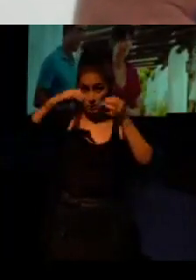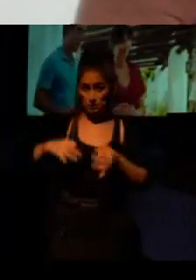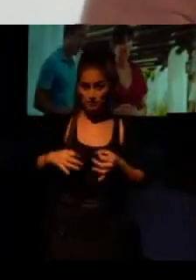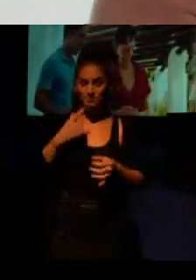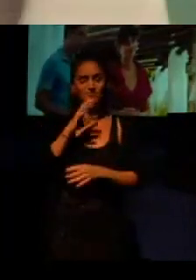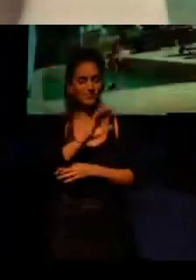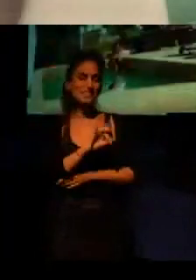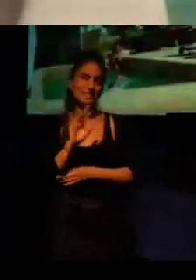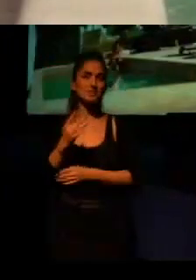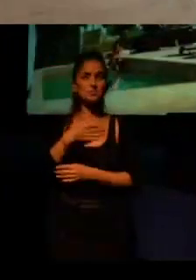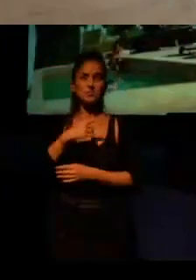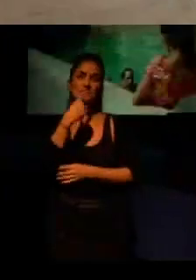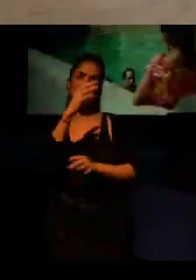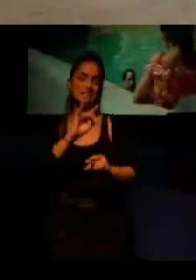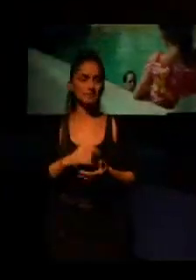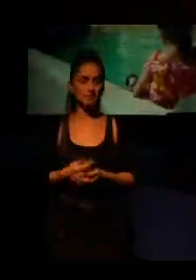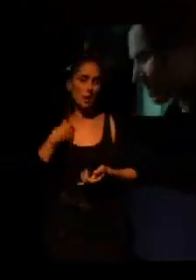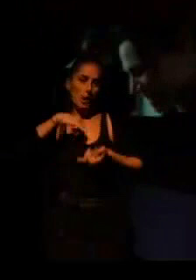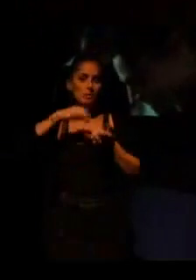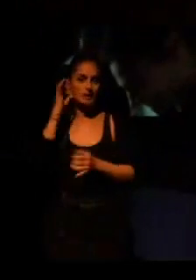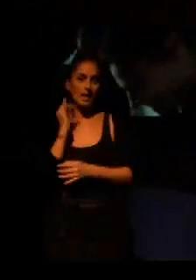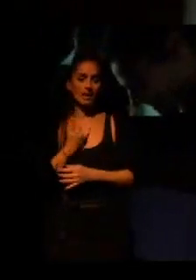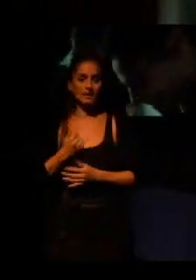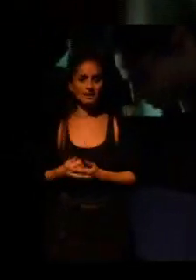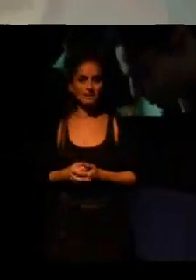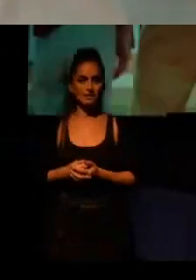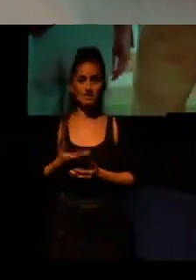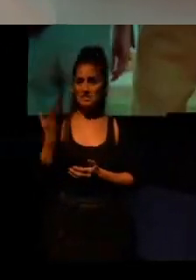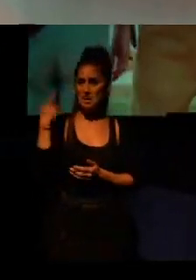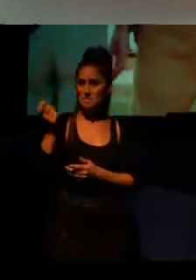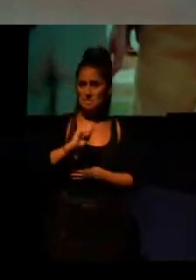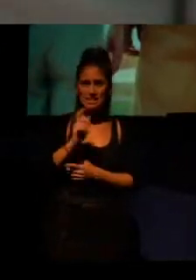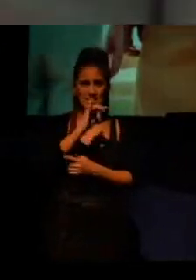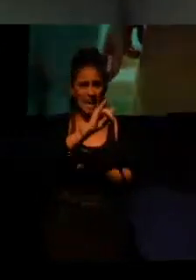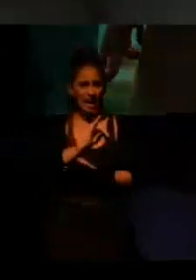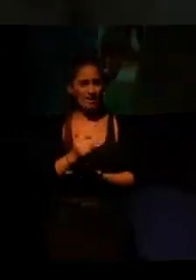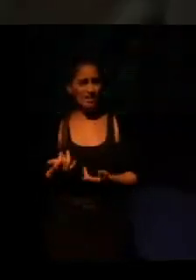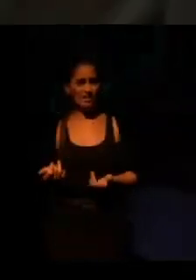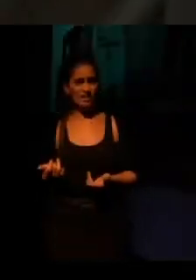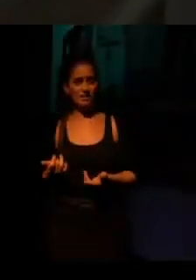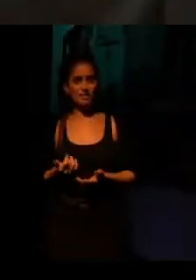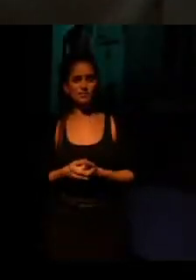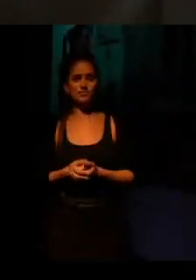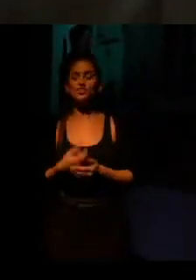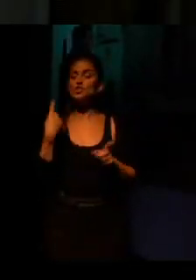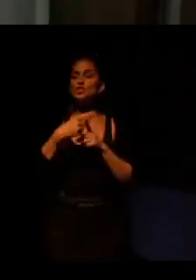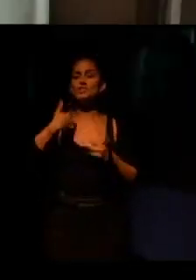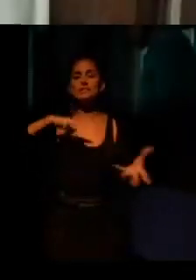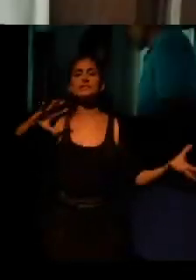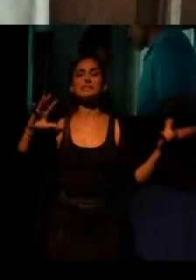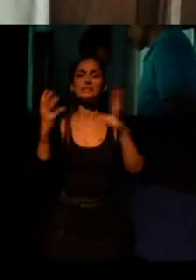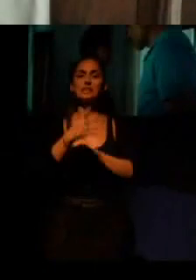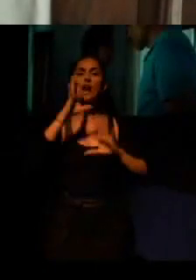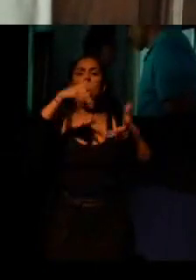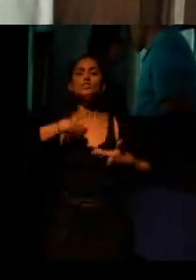Sí, se puede decir que sí. Tengo una esposa. Hace meses que la tienes y no te importa hasta ahora. Las cosas han cambiado. Ahora